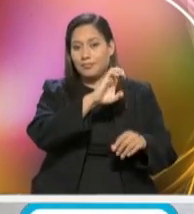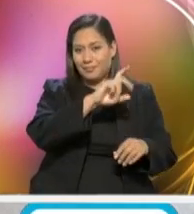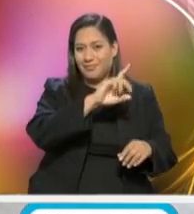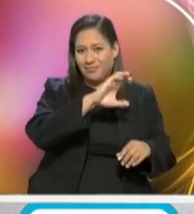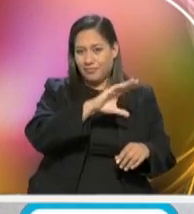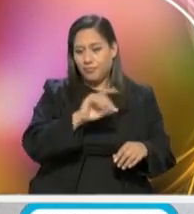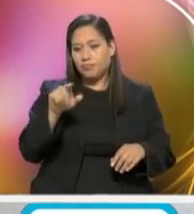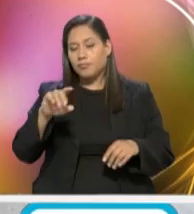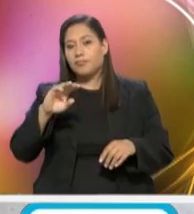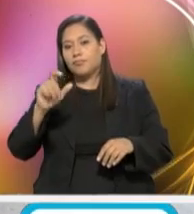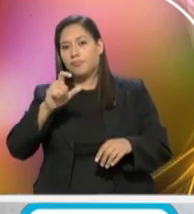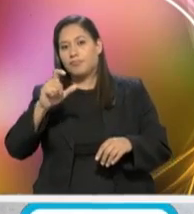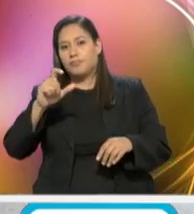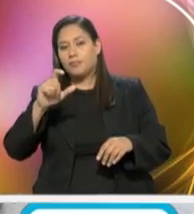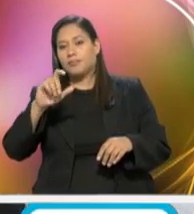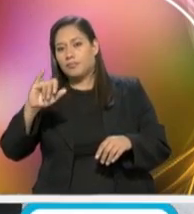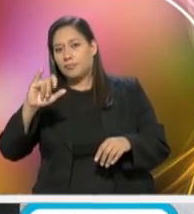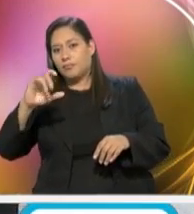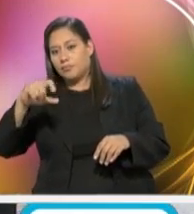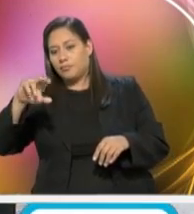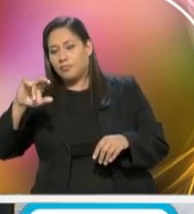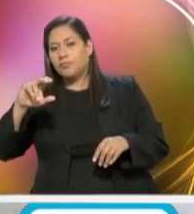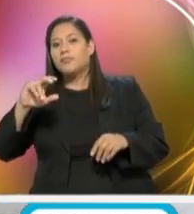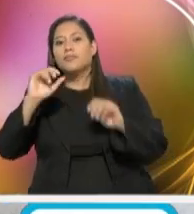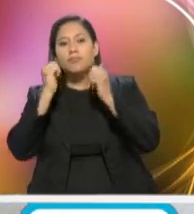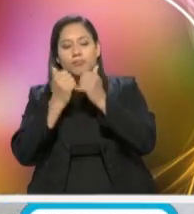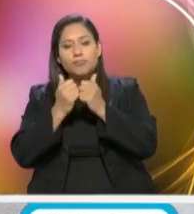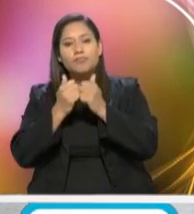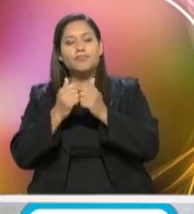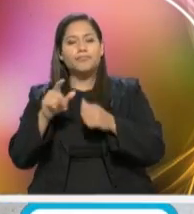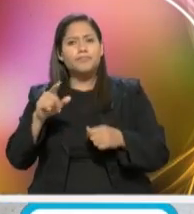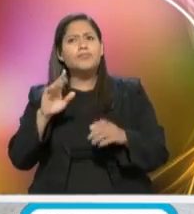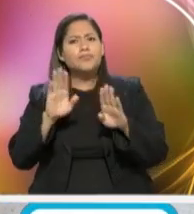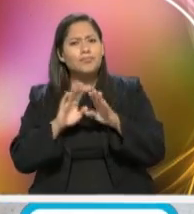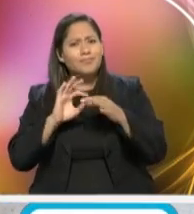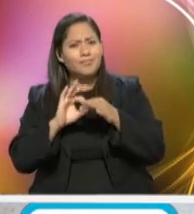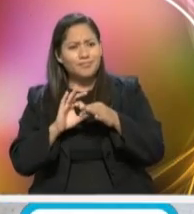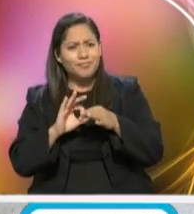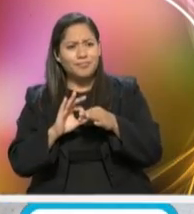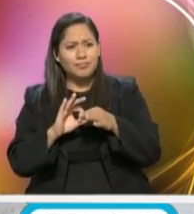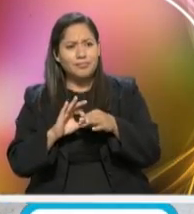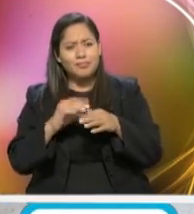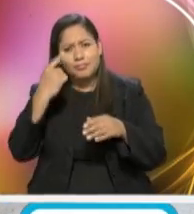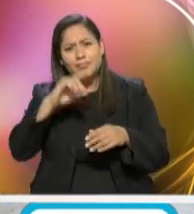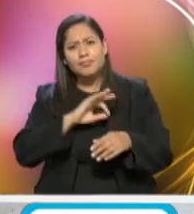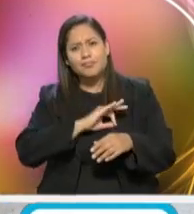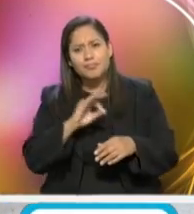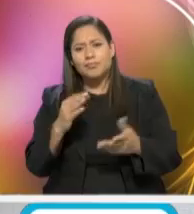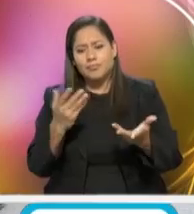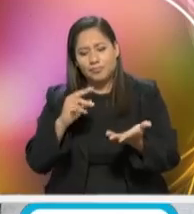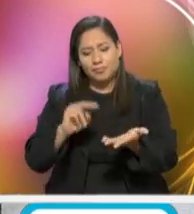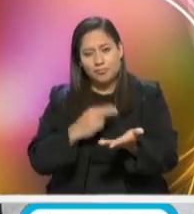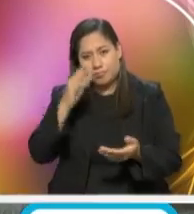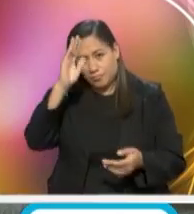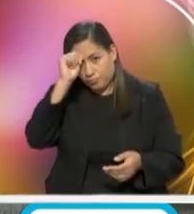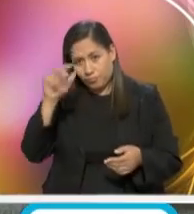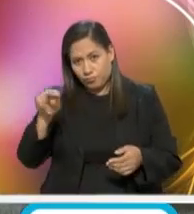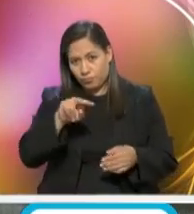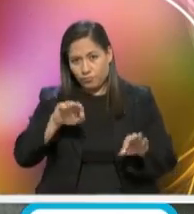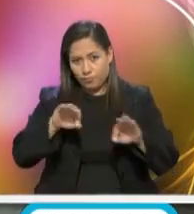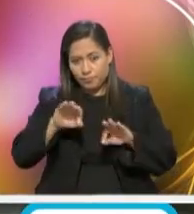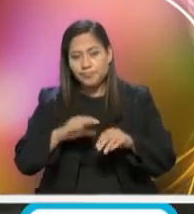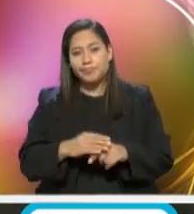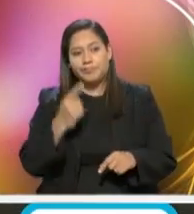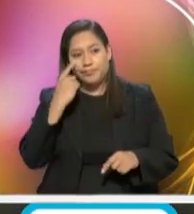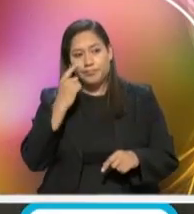por supuesto, McKinsey Social Initiative. Platíquenme, ¿cómo se aliaron para poder desarrollar, para poder llevar a cabo la firma de este convenio?